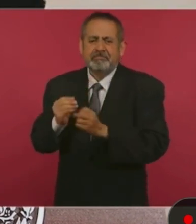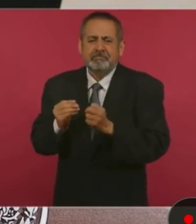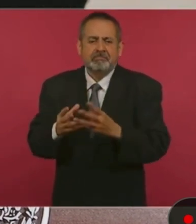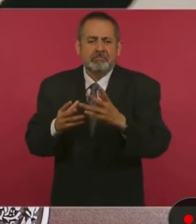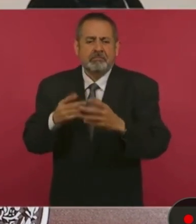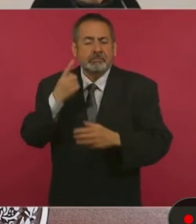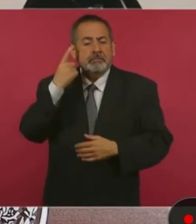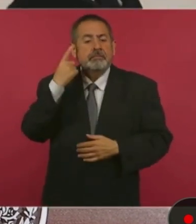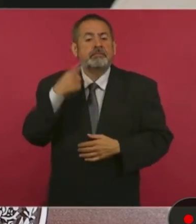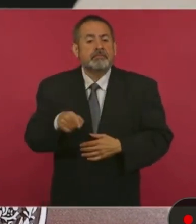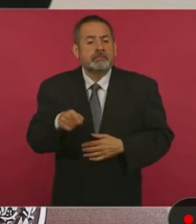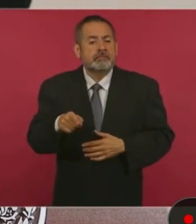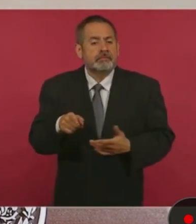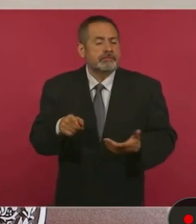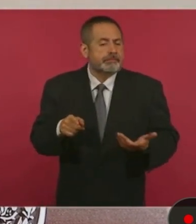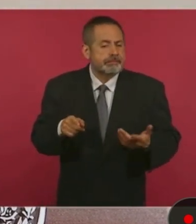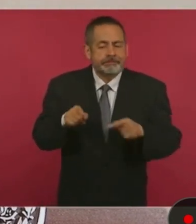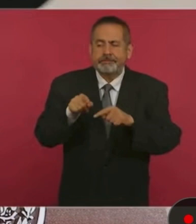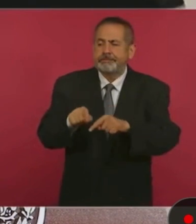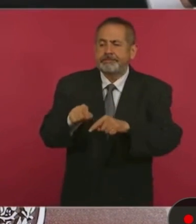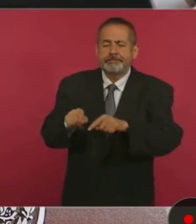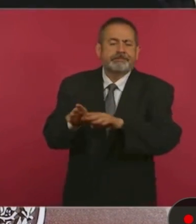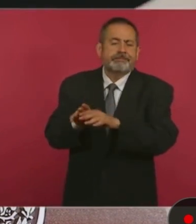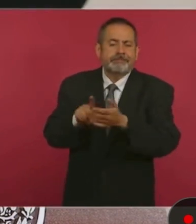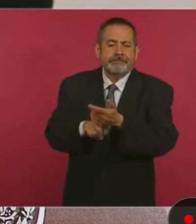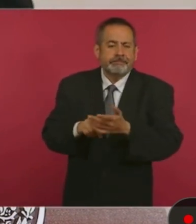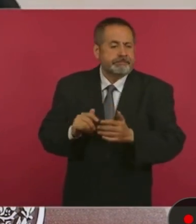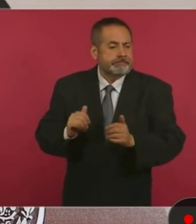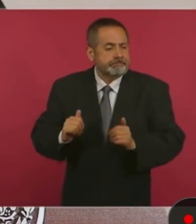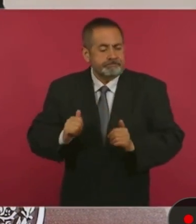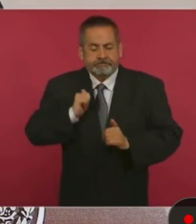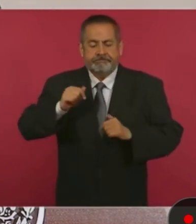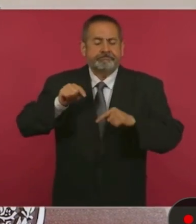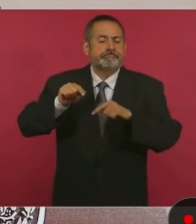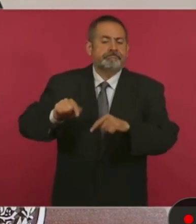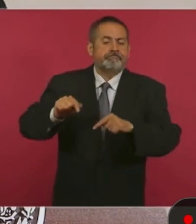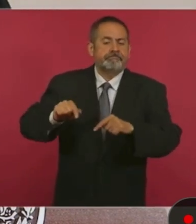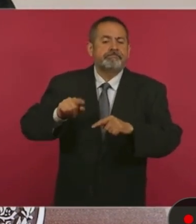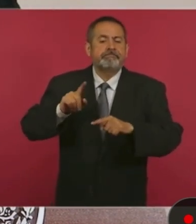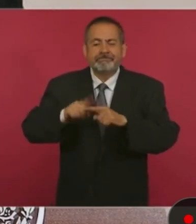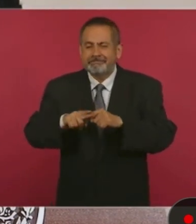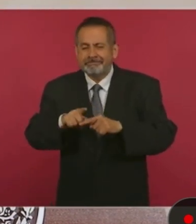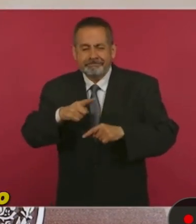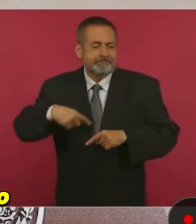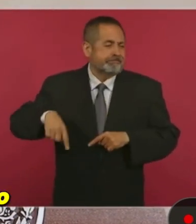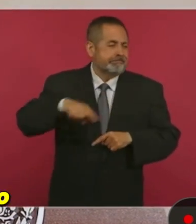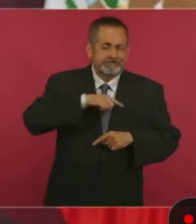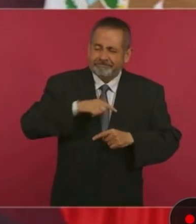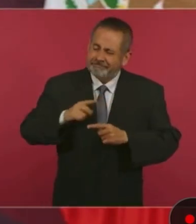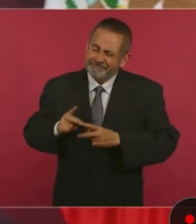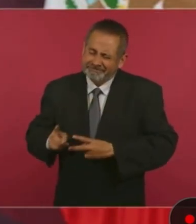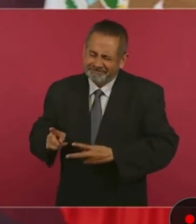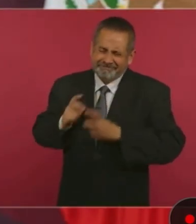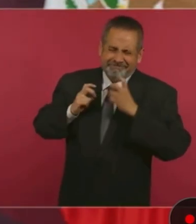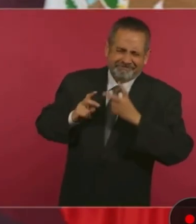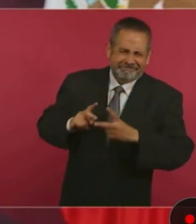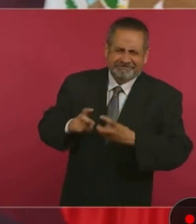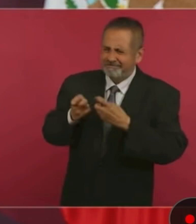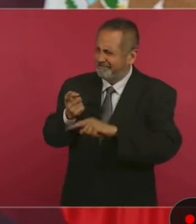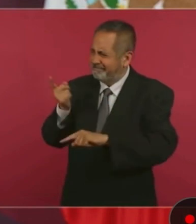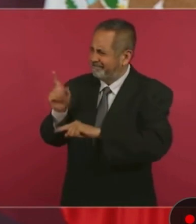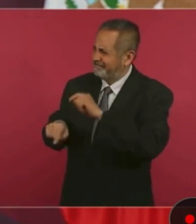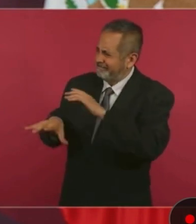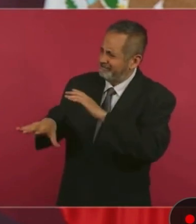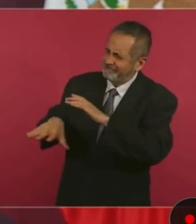en beneficio de quienes se dedicaron a saquear a México. Todas